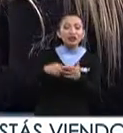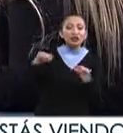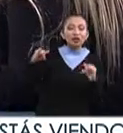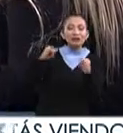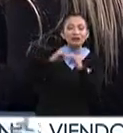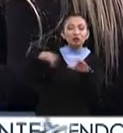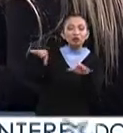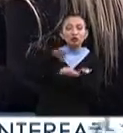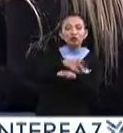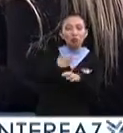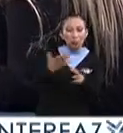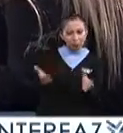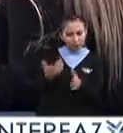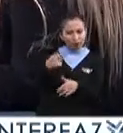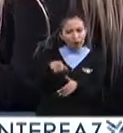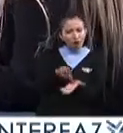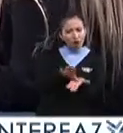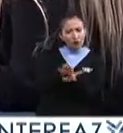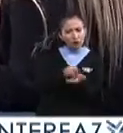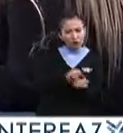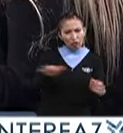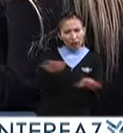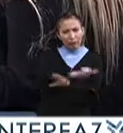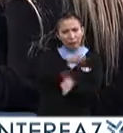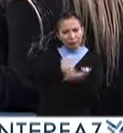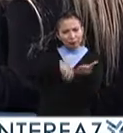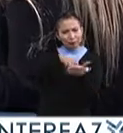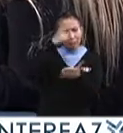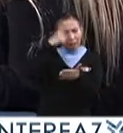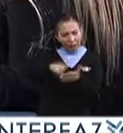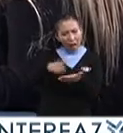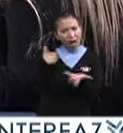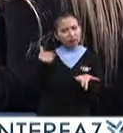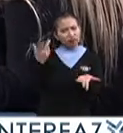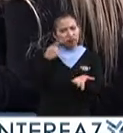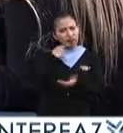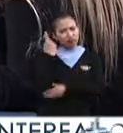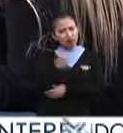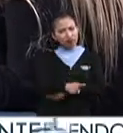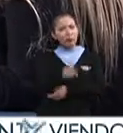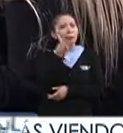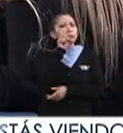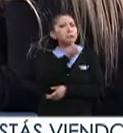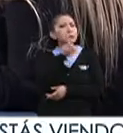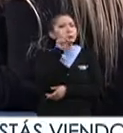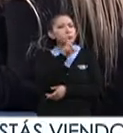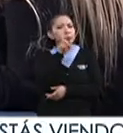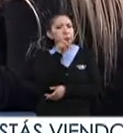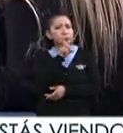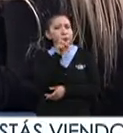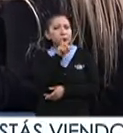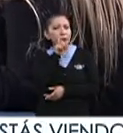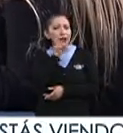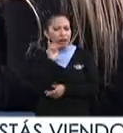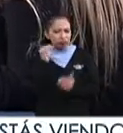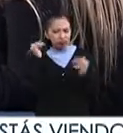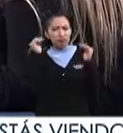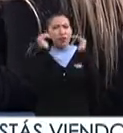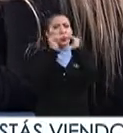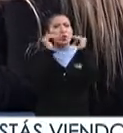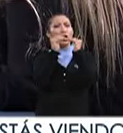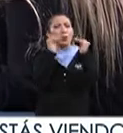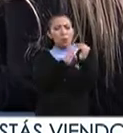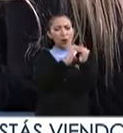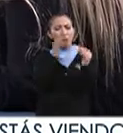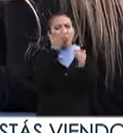hay que impulsar desde pues, las constituciones para precisamente darle esta circunstancia a las mujeres, pero